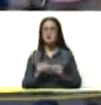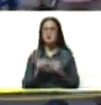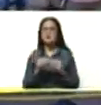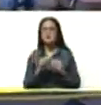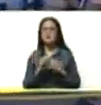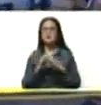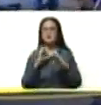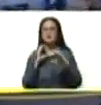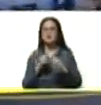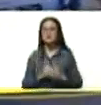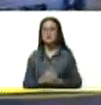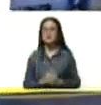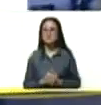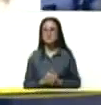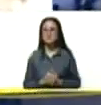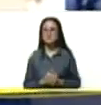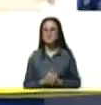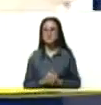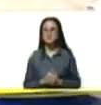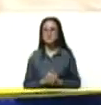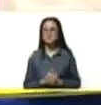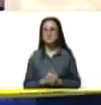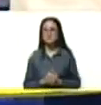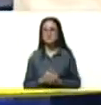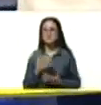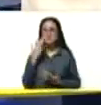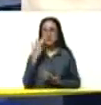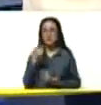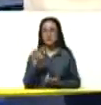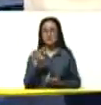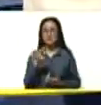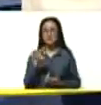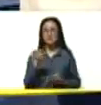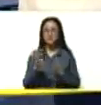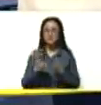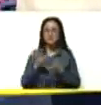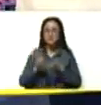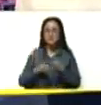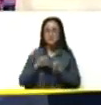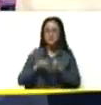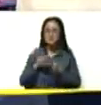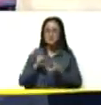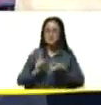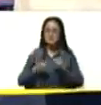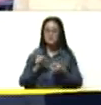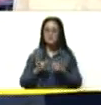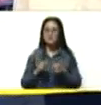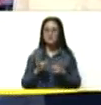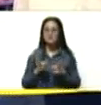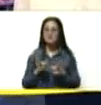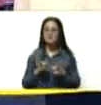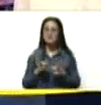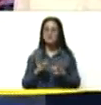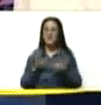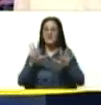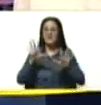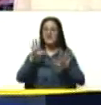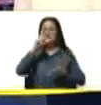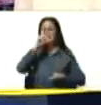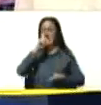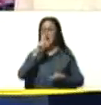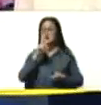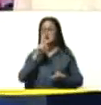recuperan al tren. Fíjese, los trenes, algunos trenes tienen detenido alrededor de 10 años.